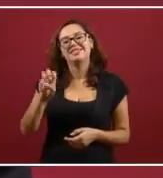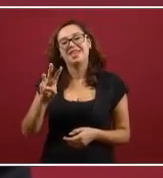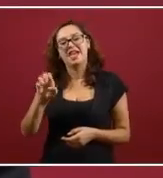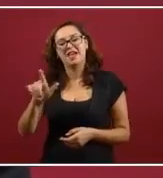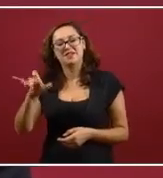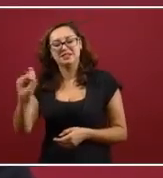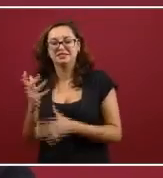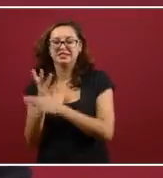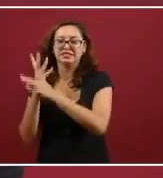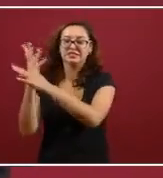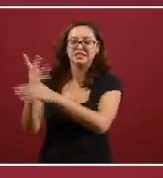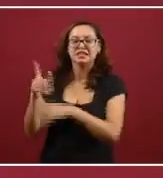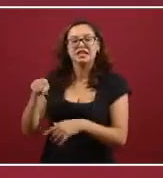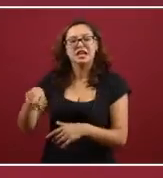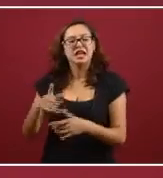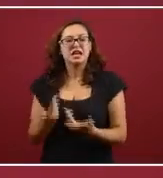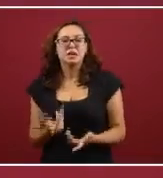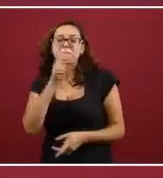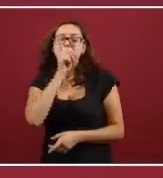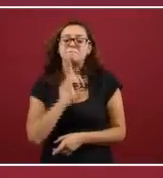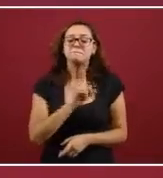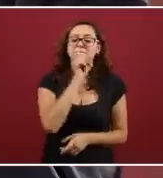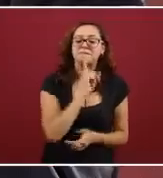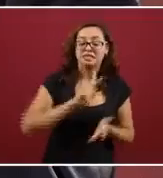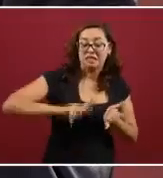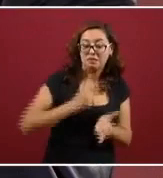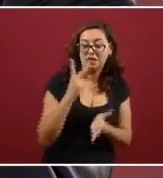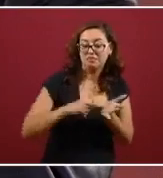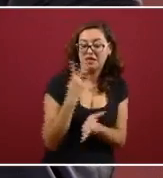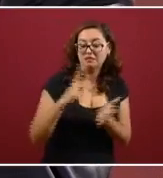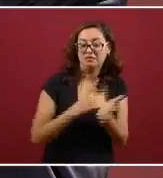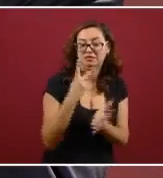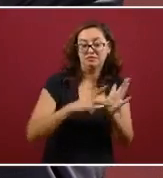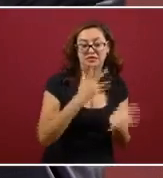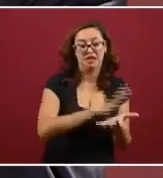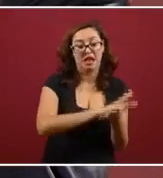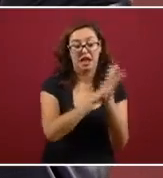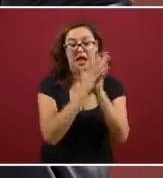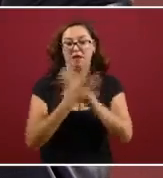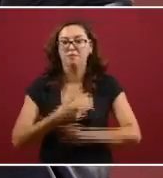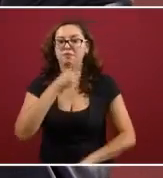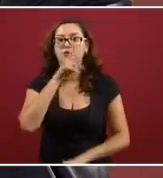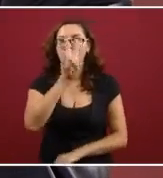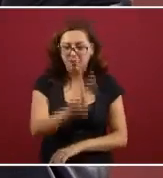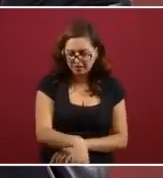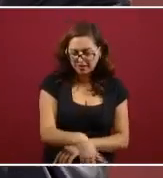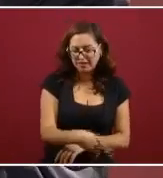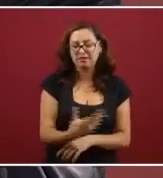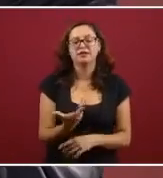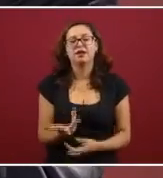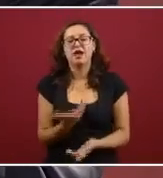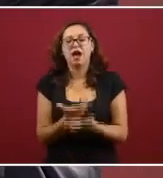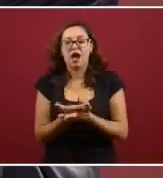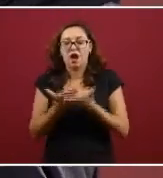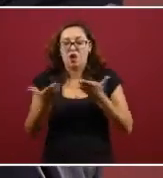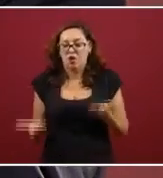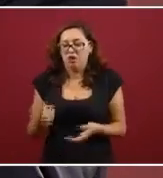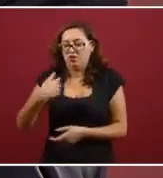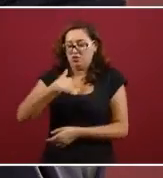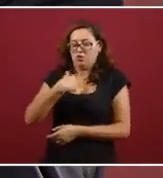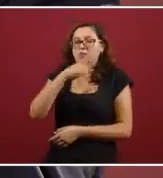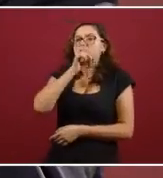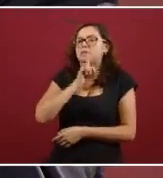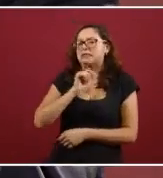que se repite muchas veces se puede convertir en verdad, pero esto no es mentira, pero no debo